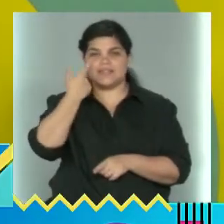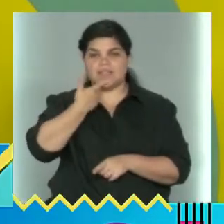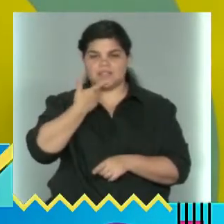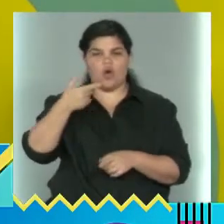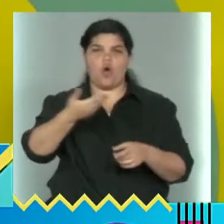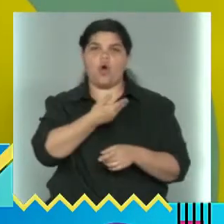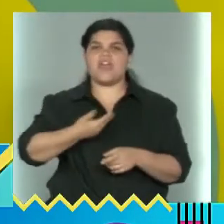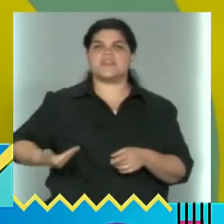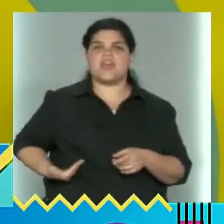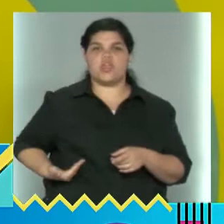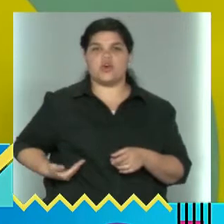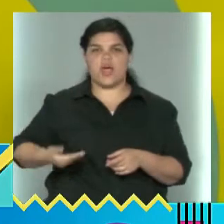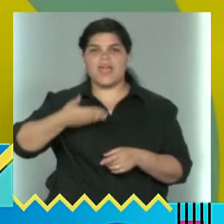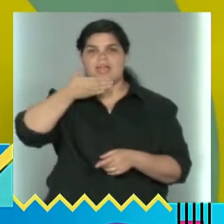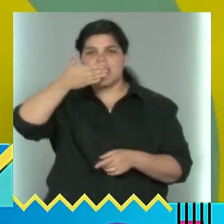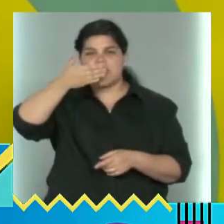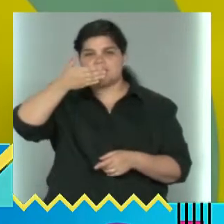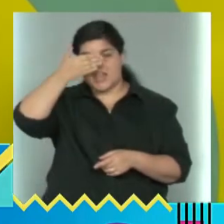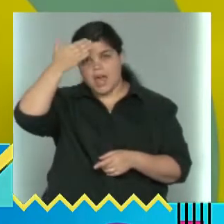aparición básicamente